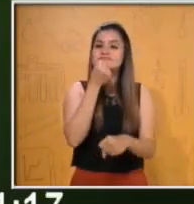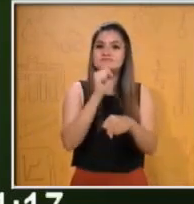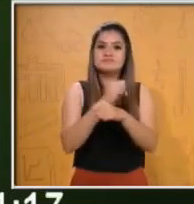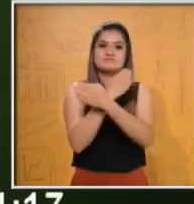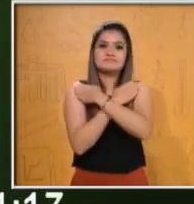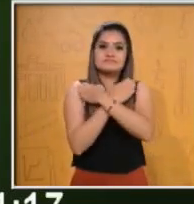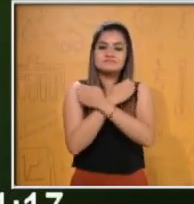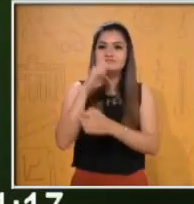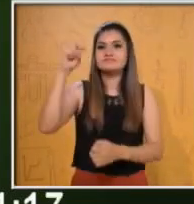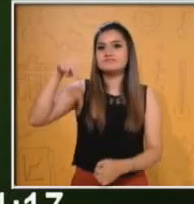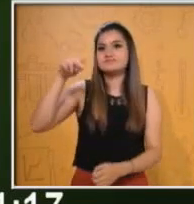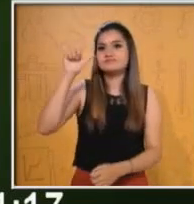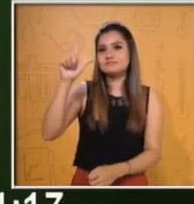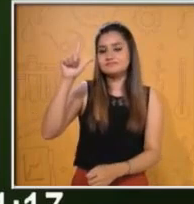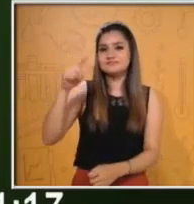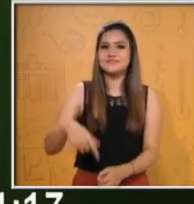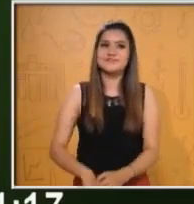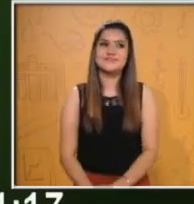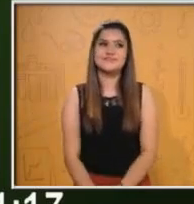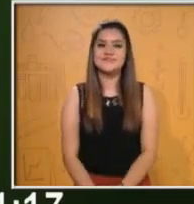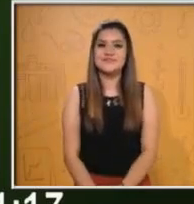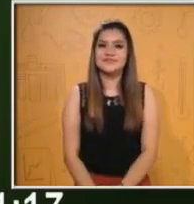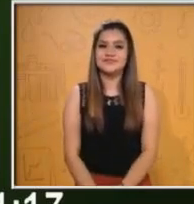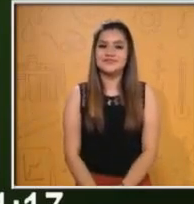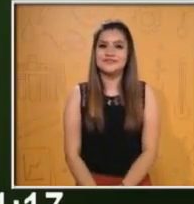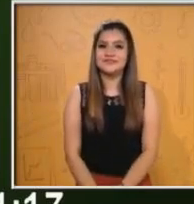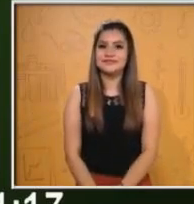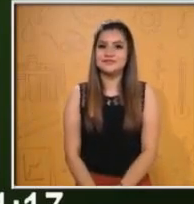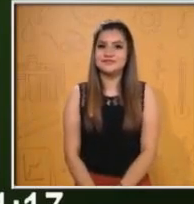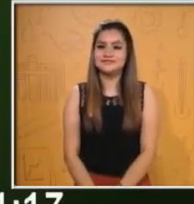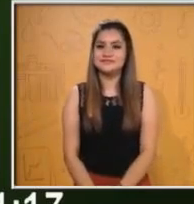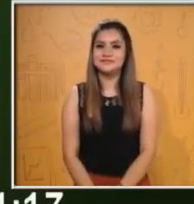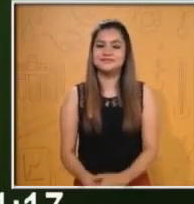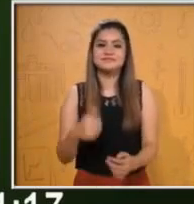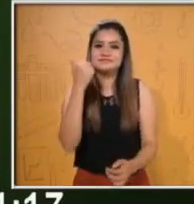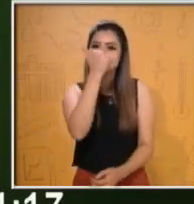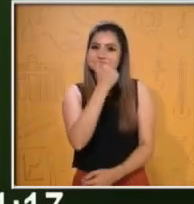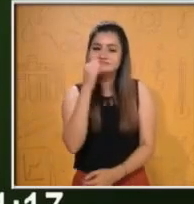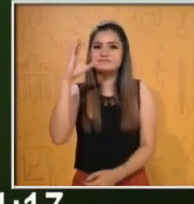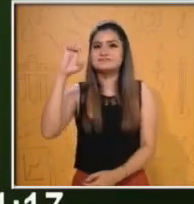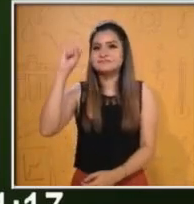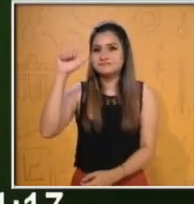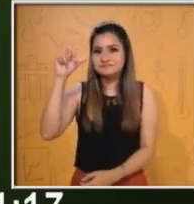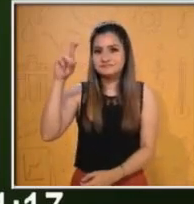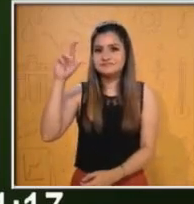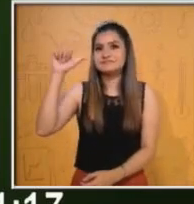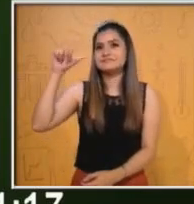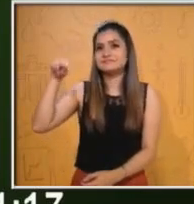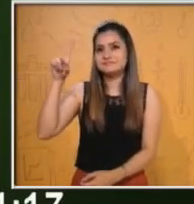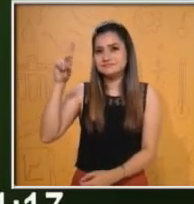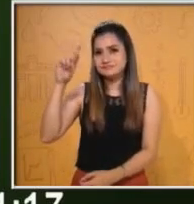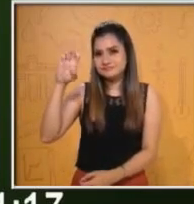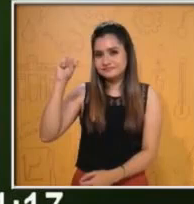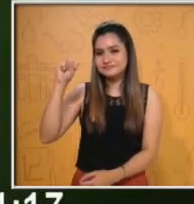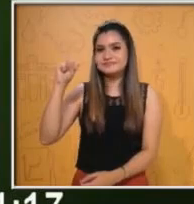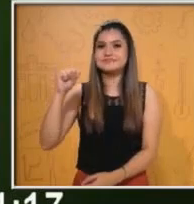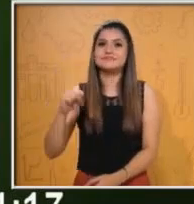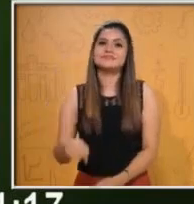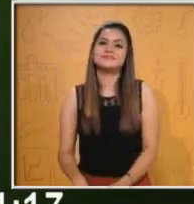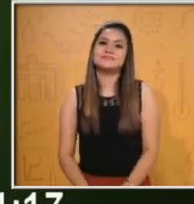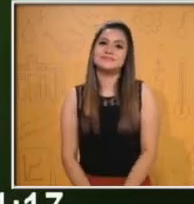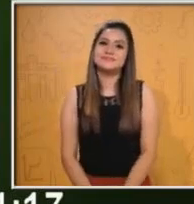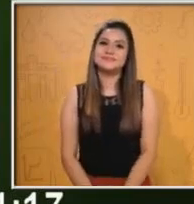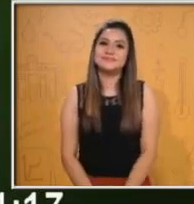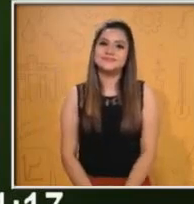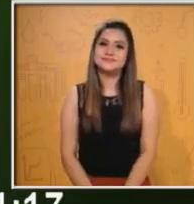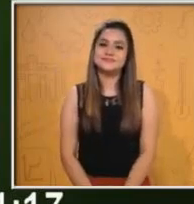de Nuevo León. Así es, mira, ahí tenemos a Joana Sandoval, tenemos a César Valdés, Andrés Mateo, ahí está,